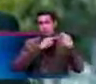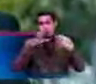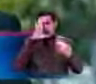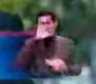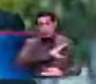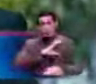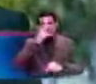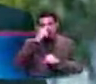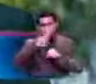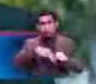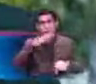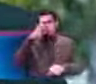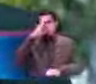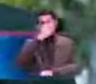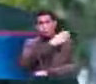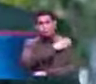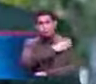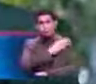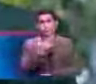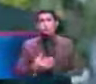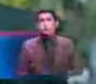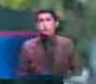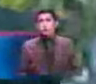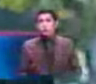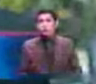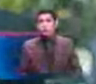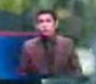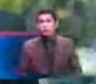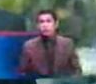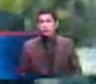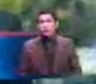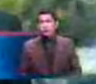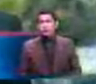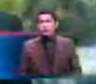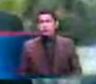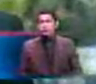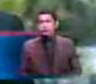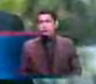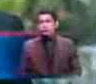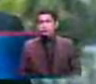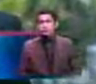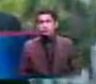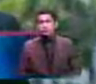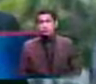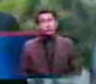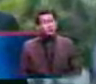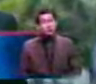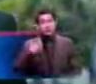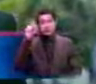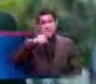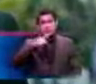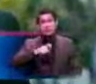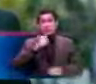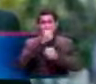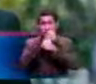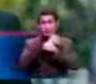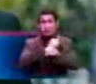Armadas? O sea, en este estado de excepción, lógicamente, no, todo lo que tienen que hacer es por proteger a las